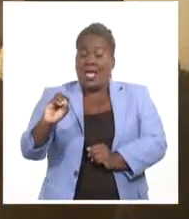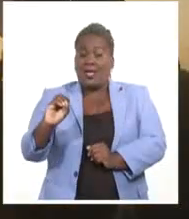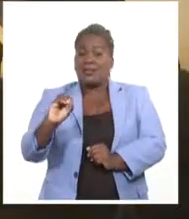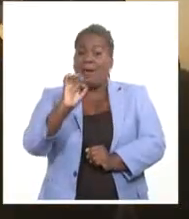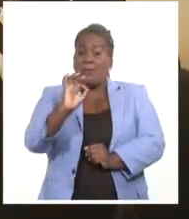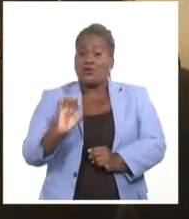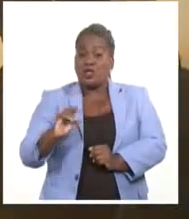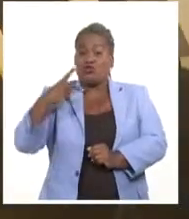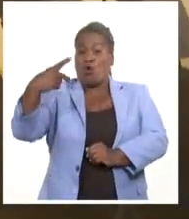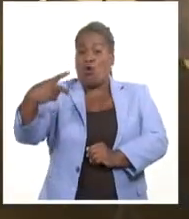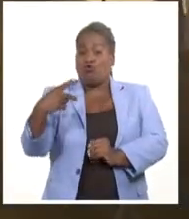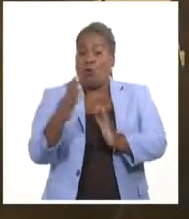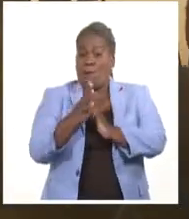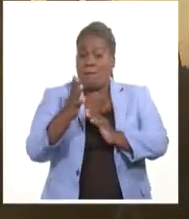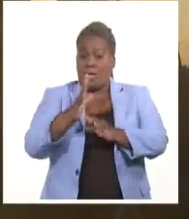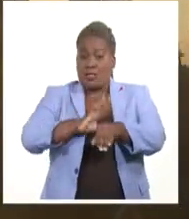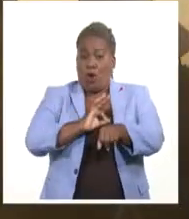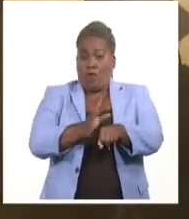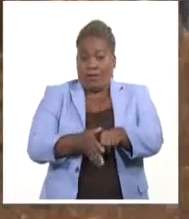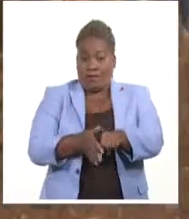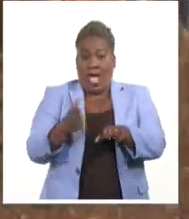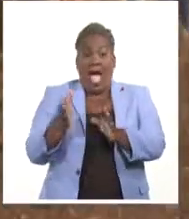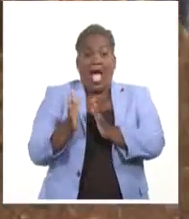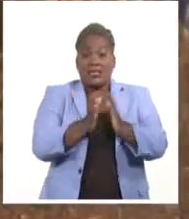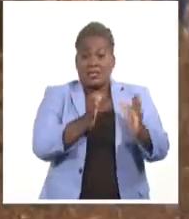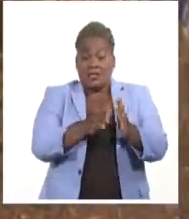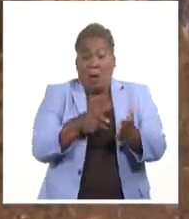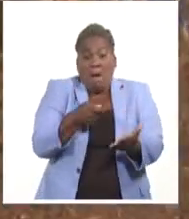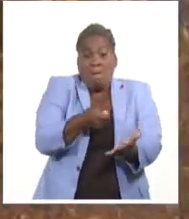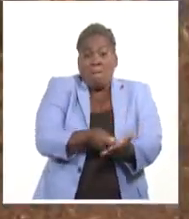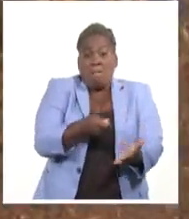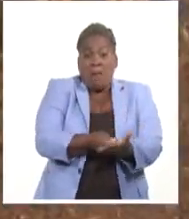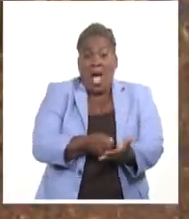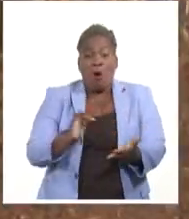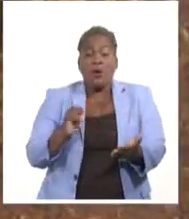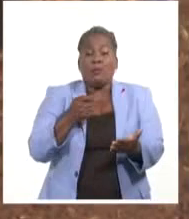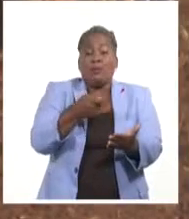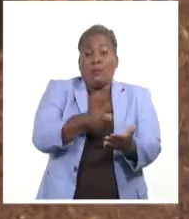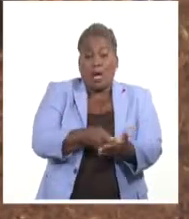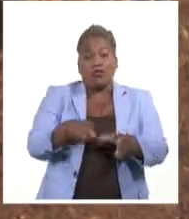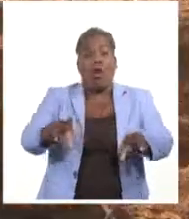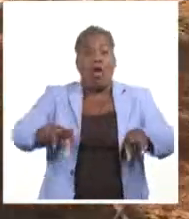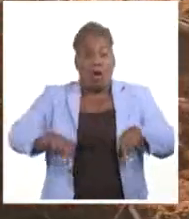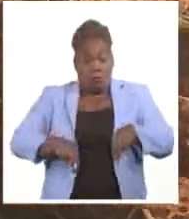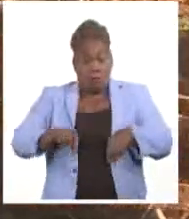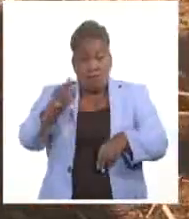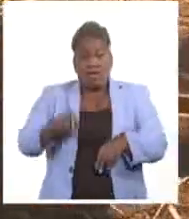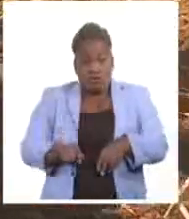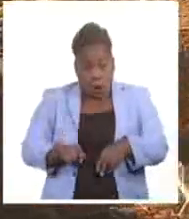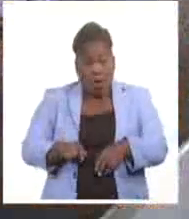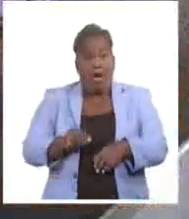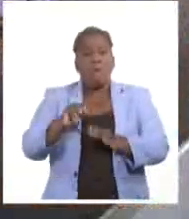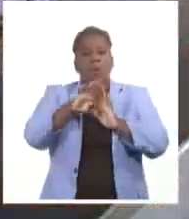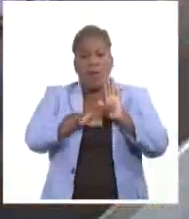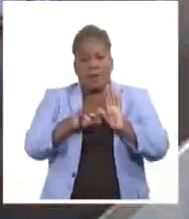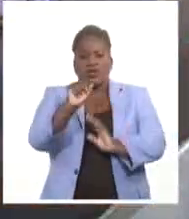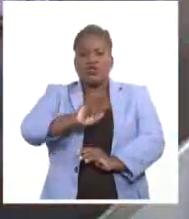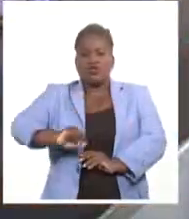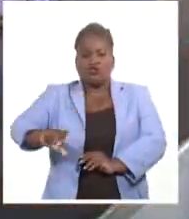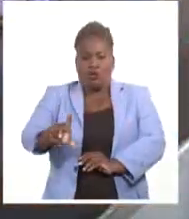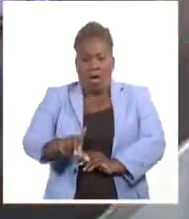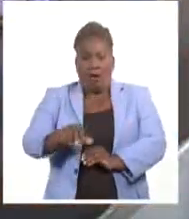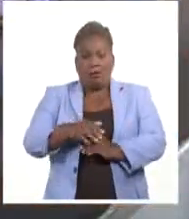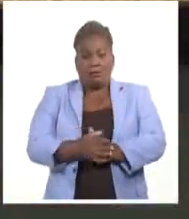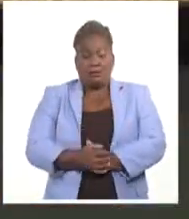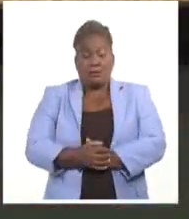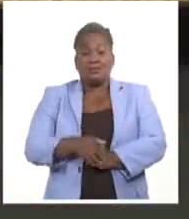segundo. Aplazó el pago de tributos y abrió la posibilidad de acogerse al programa de asistencia social, entre otras medidas. Las convergencias